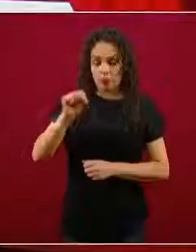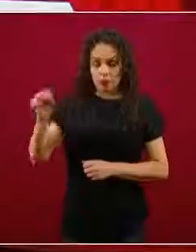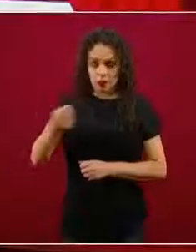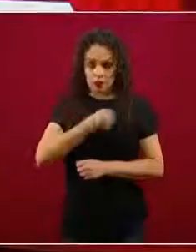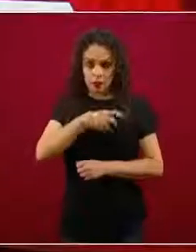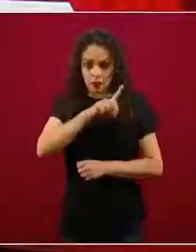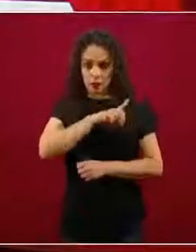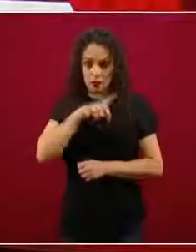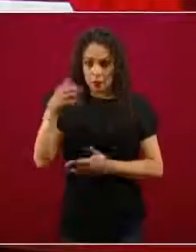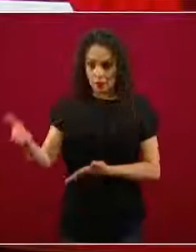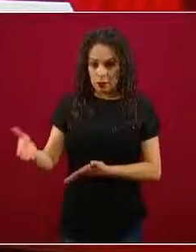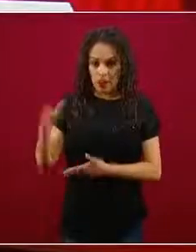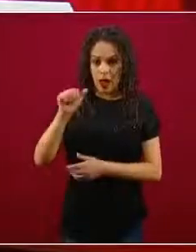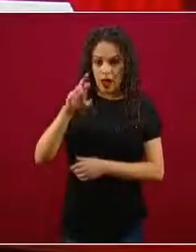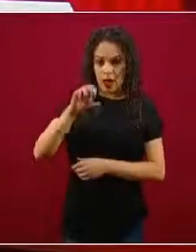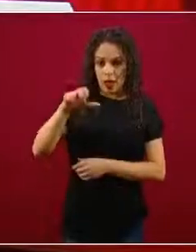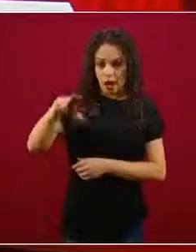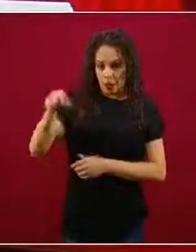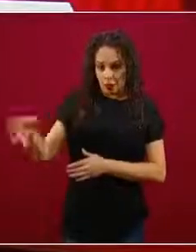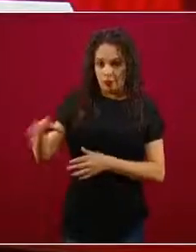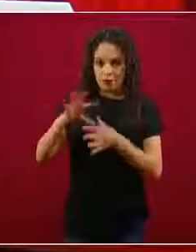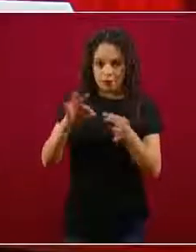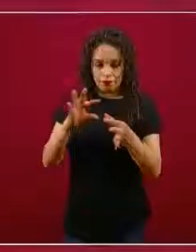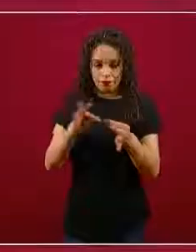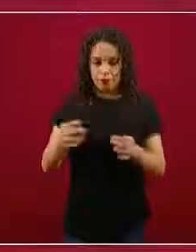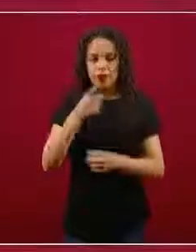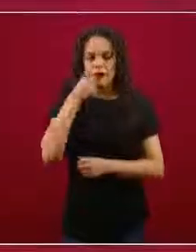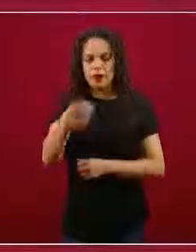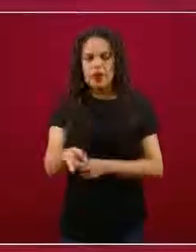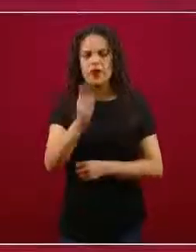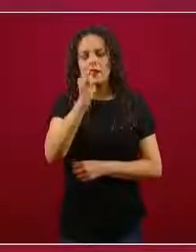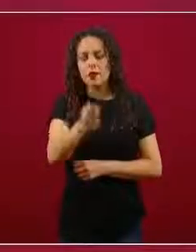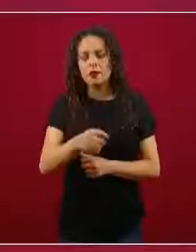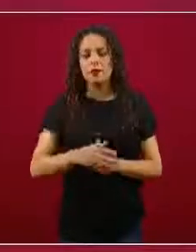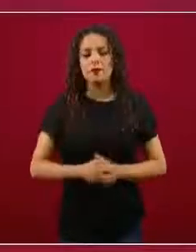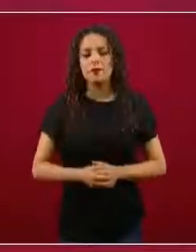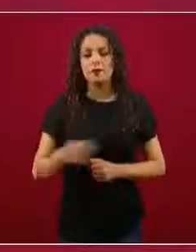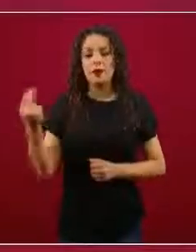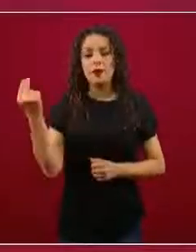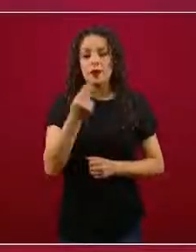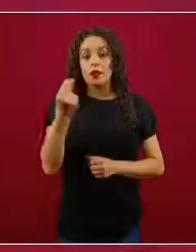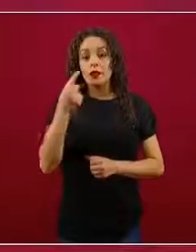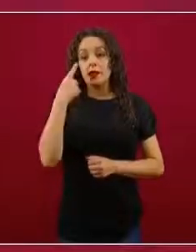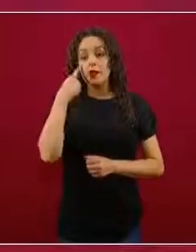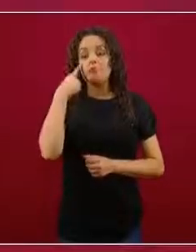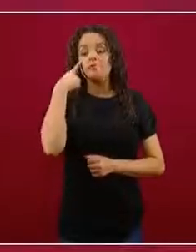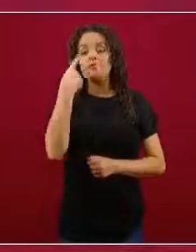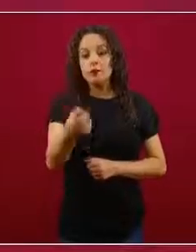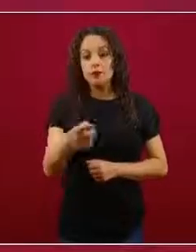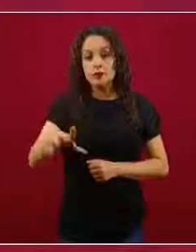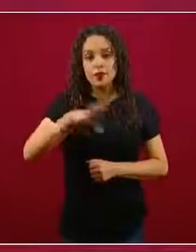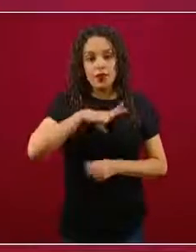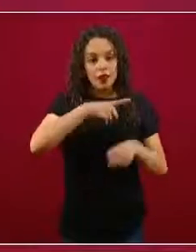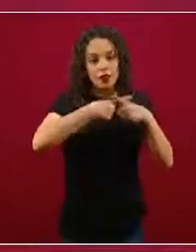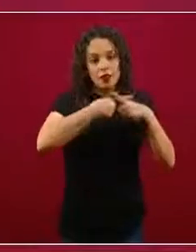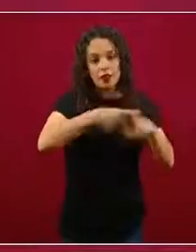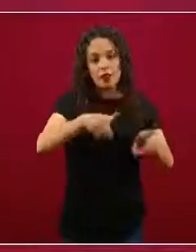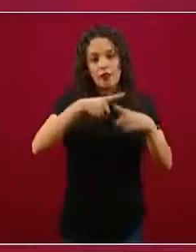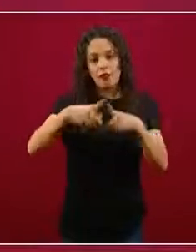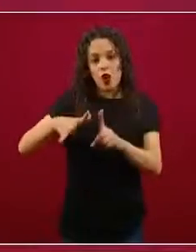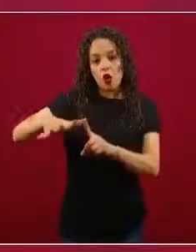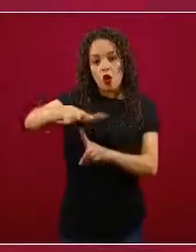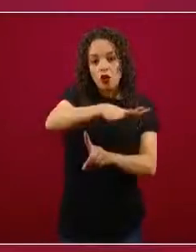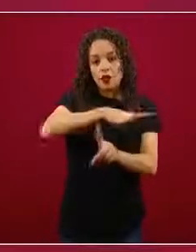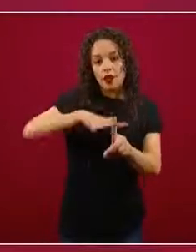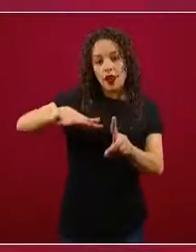doctora Oliva López Arellano, está también visualizar que hay distintos contextos de la vigilancia